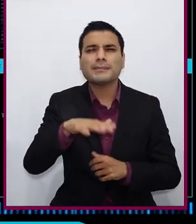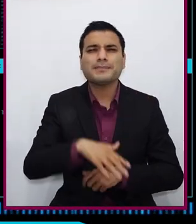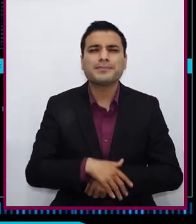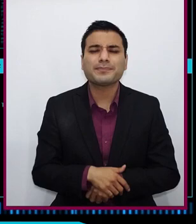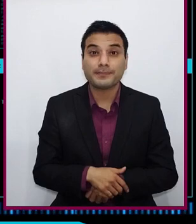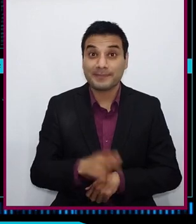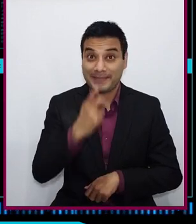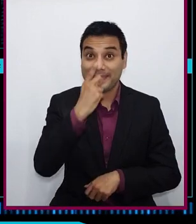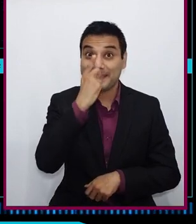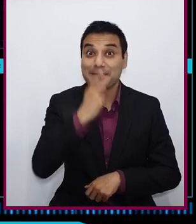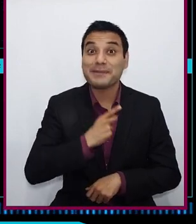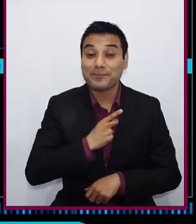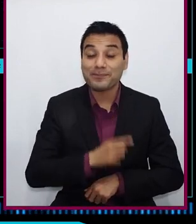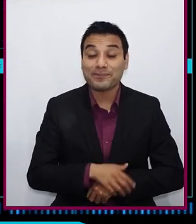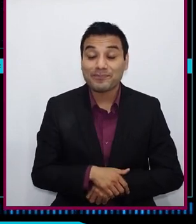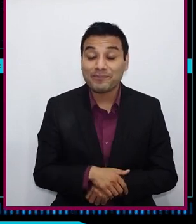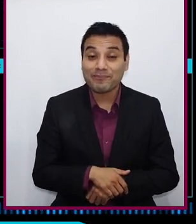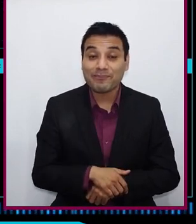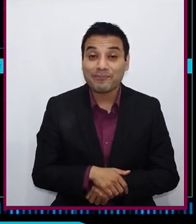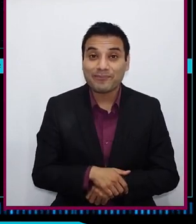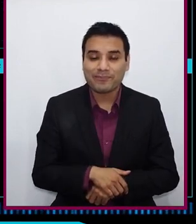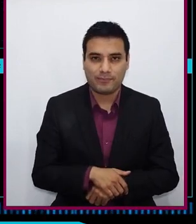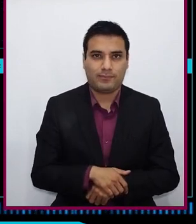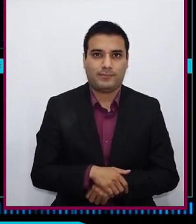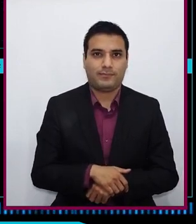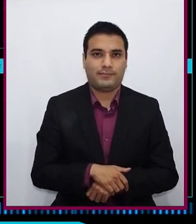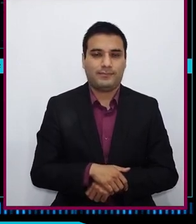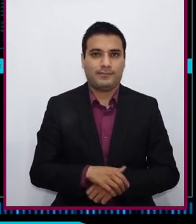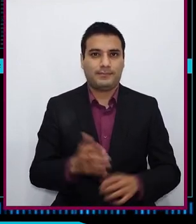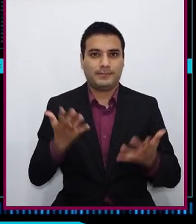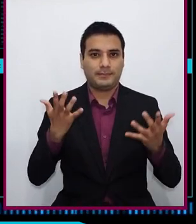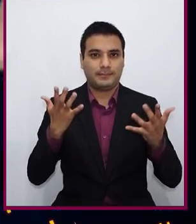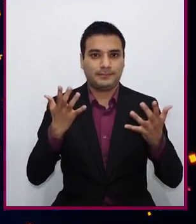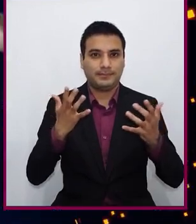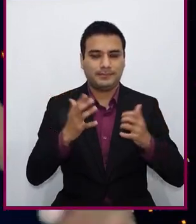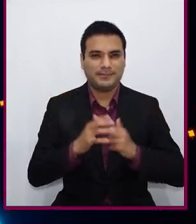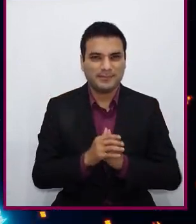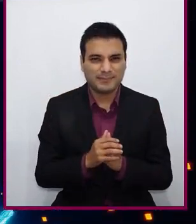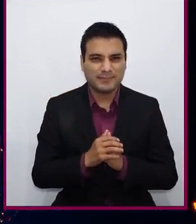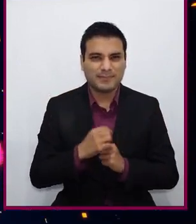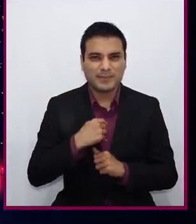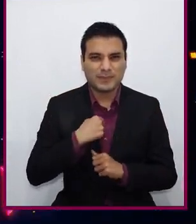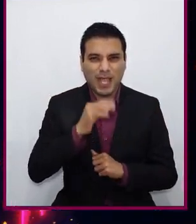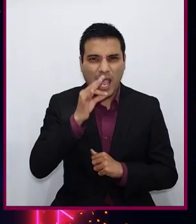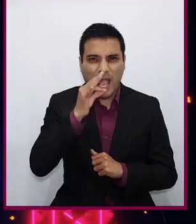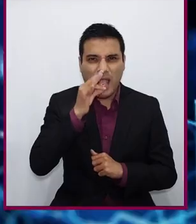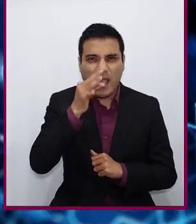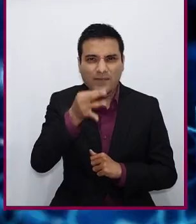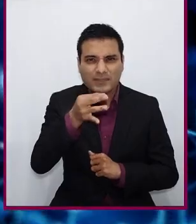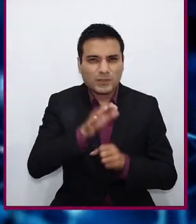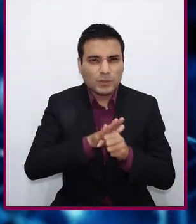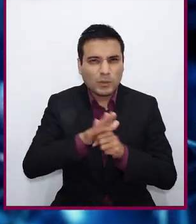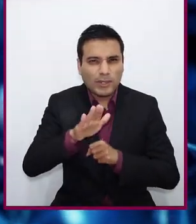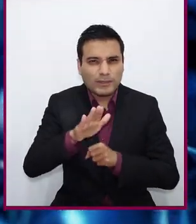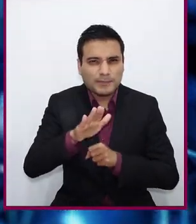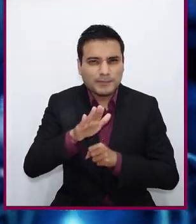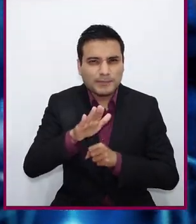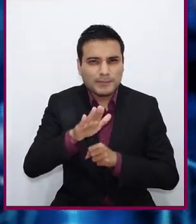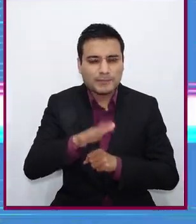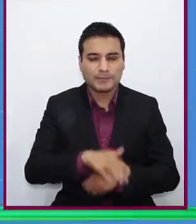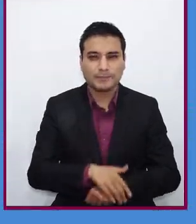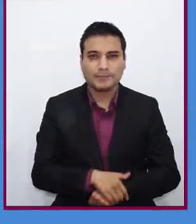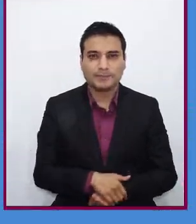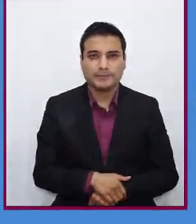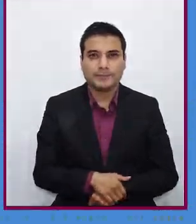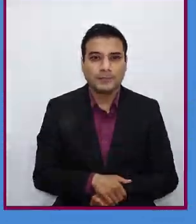generar un modelo desde diagramas relaciones entre diferentes objetos y dígame usted